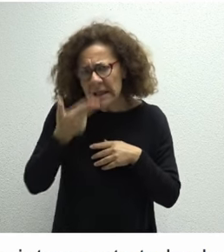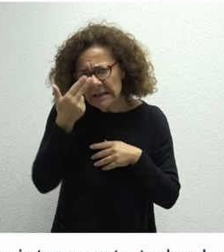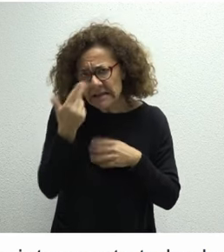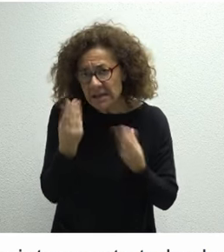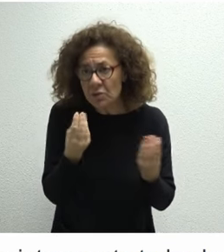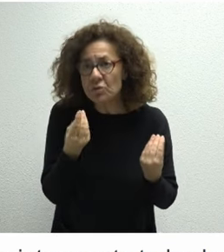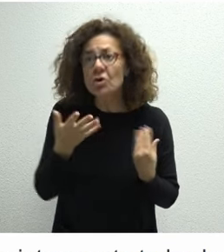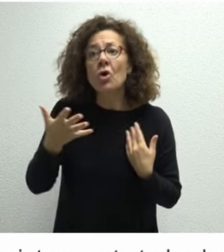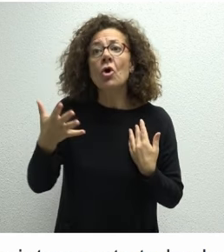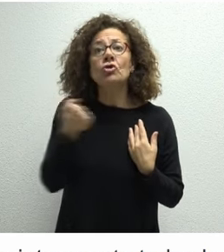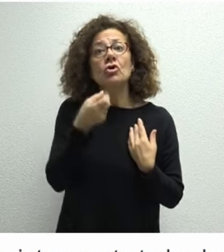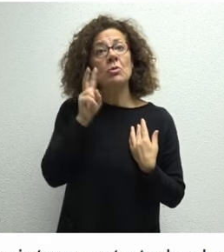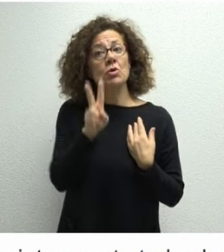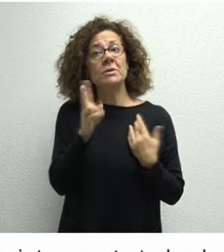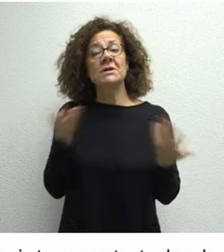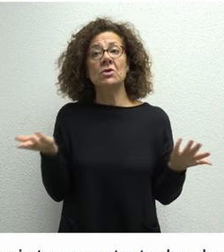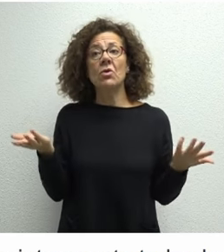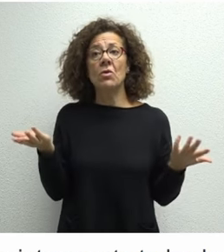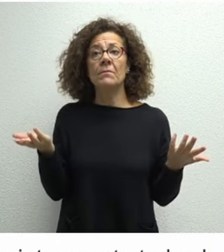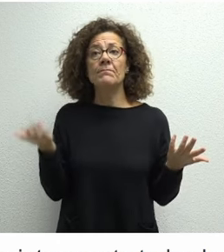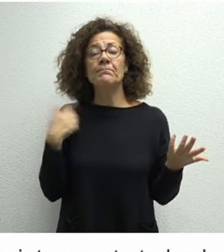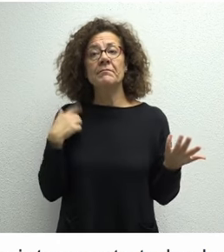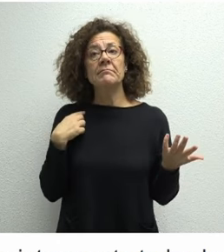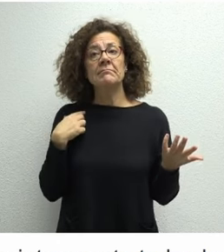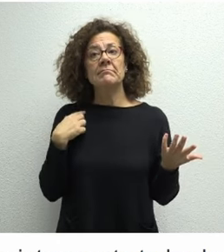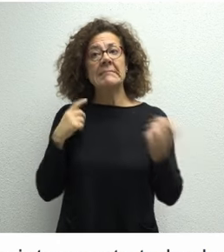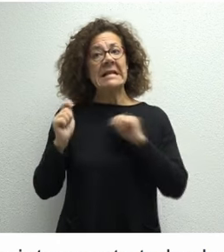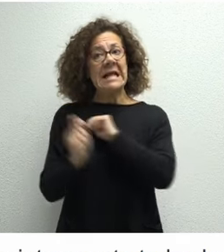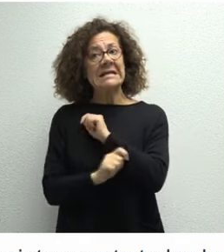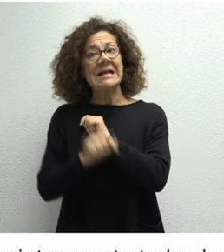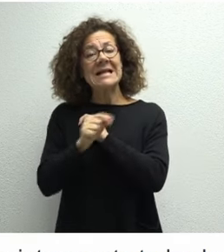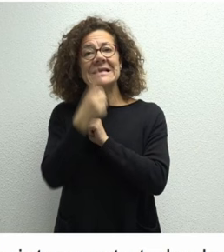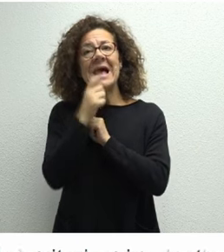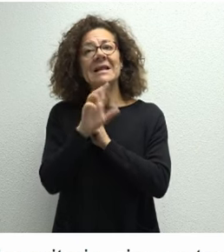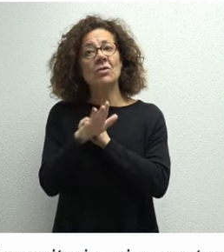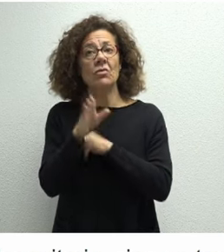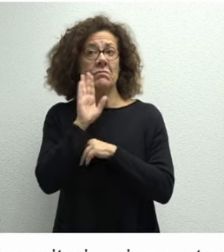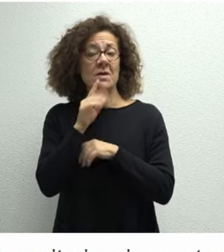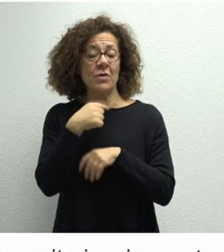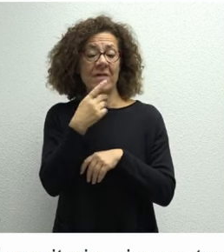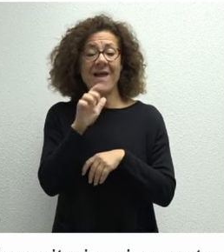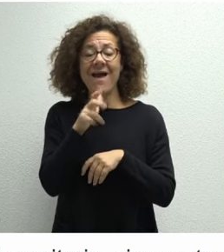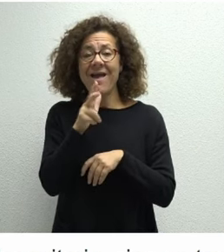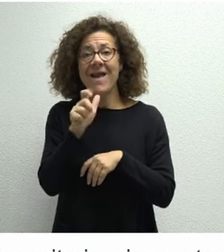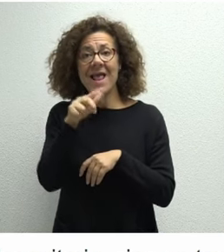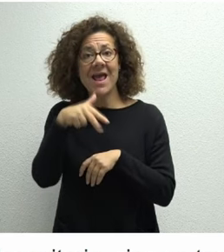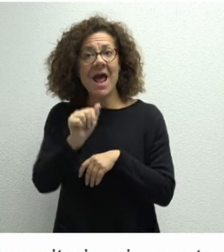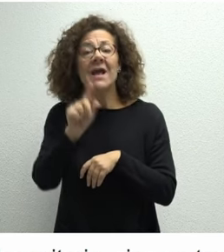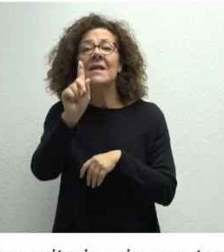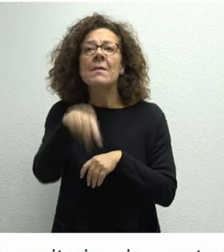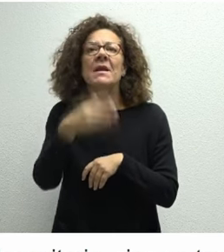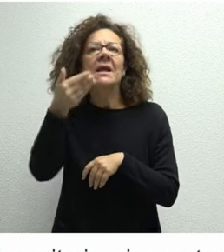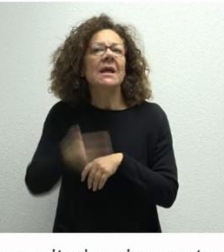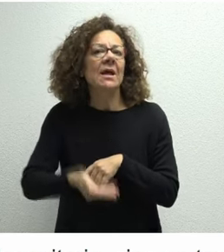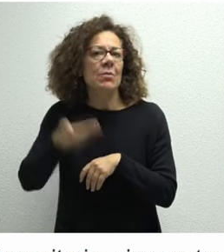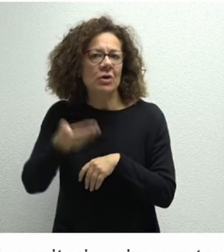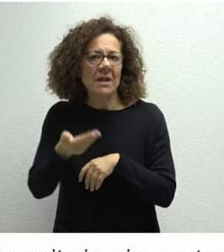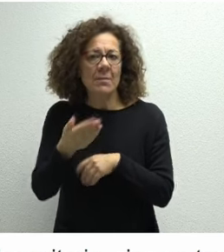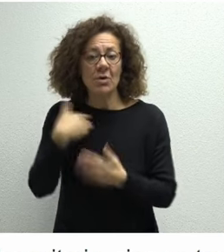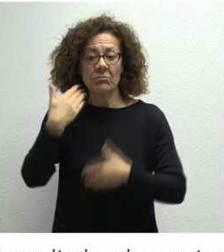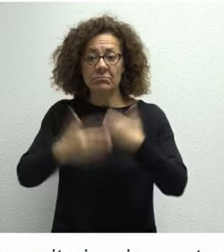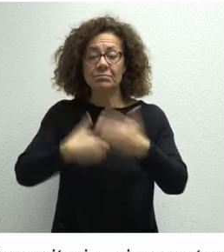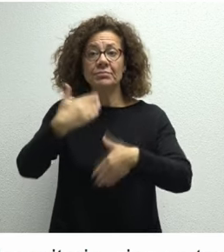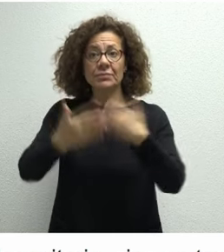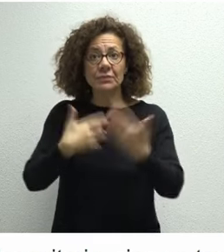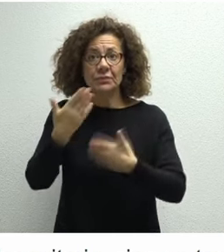todas hemos podido ver ver eh las claves y esta actitud de la que hablaba Elena no que también es importante pero que cada vez más como